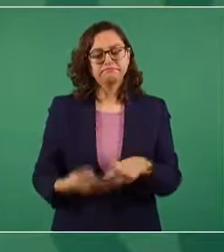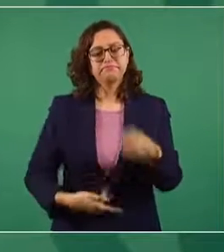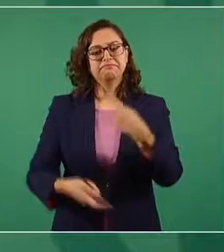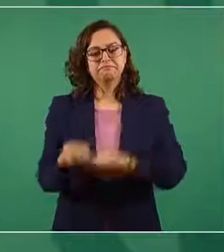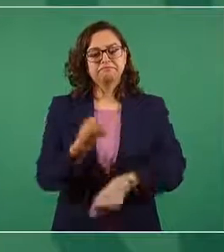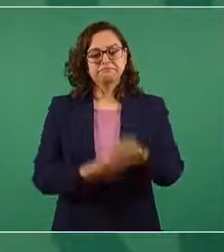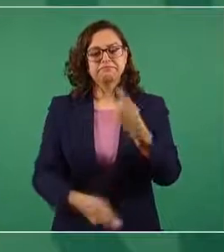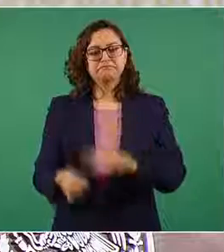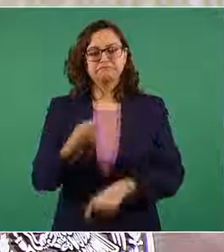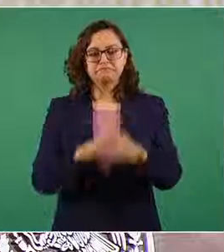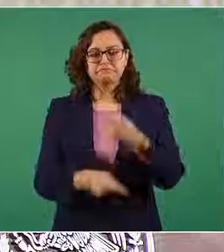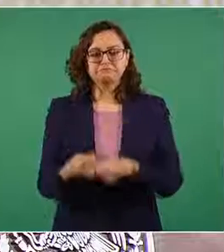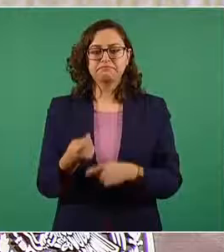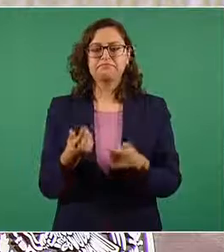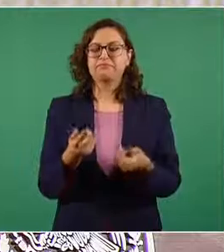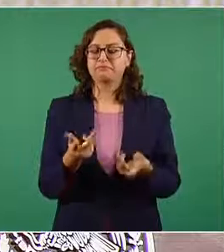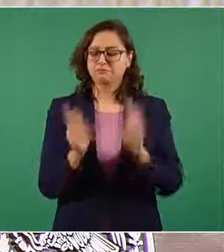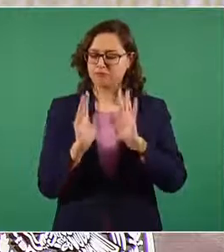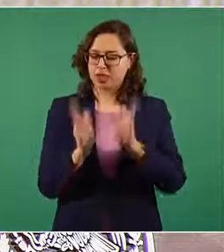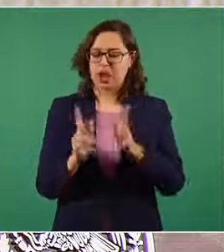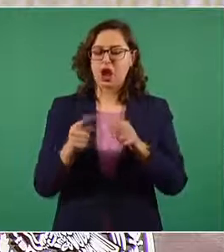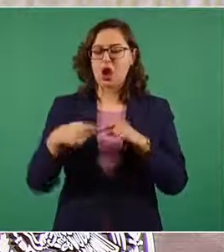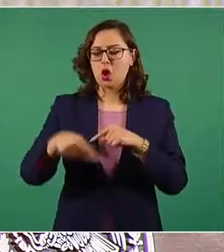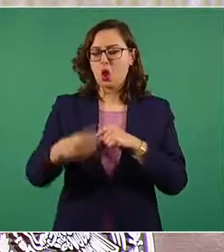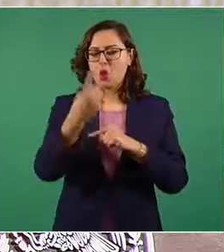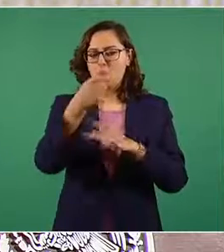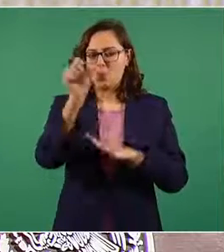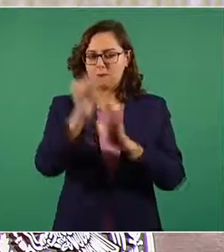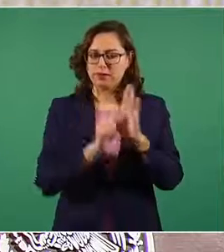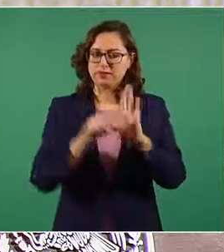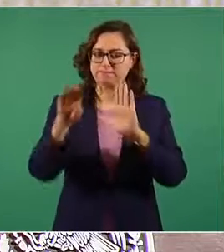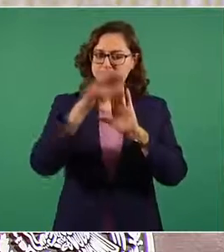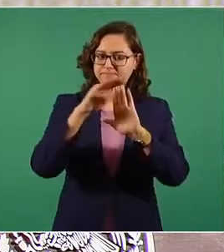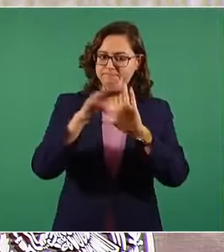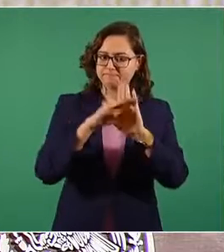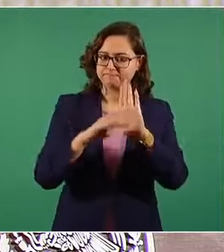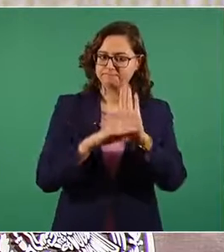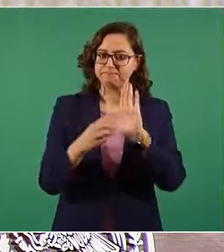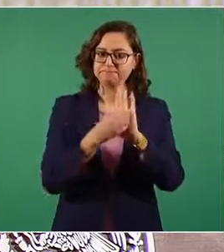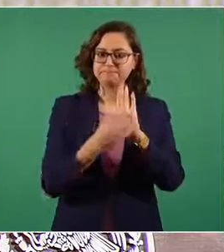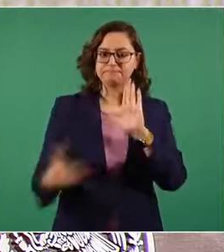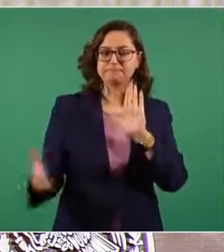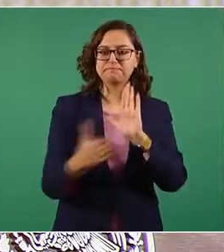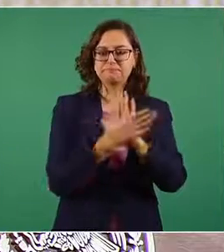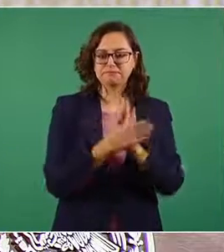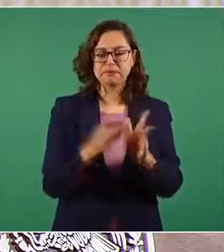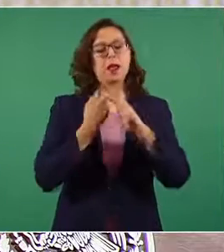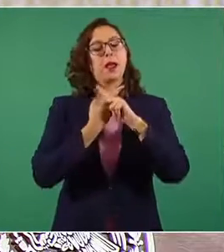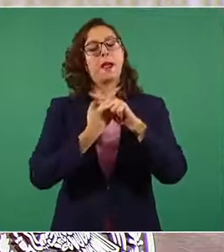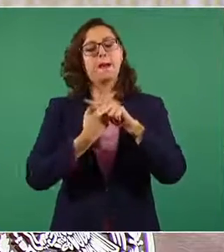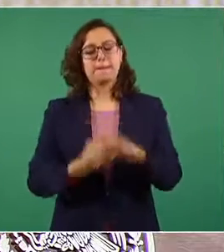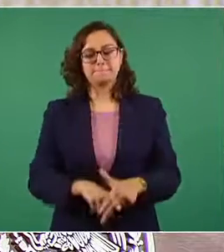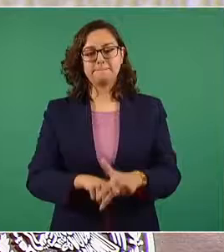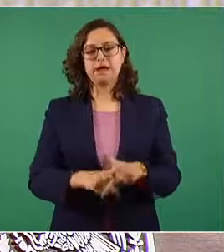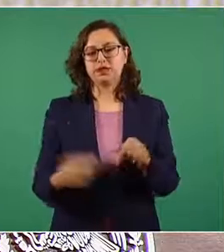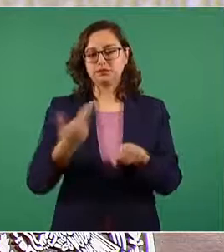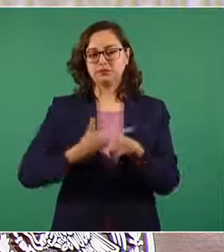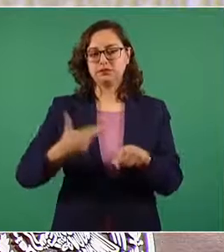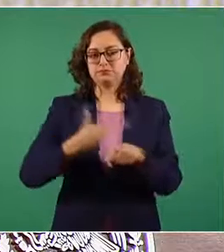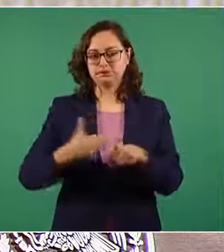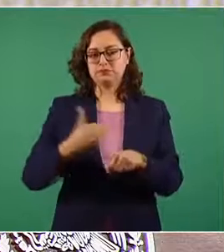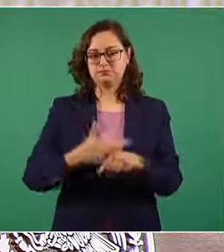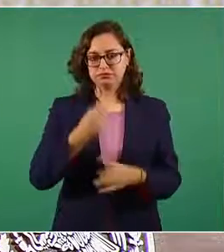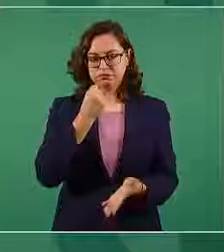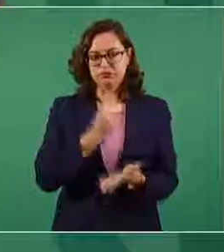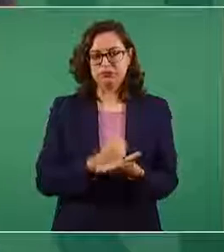van a estar definidos los mecanismos para la regularización de estos vehículos. Vamos